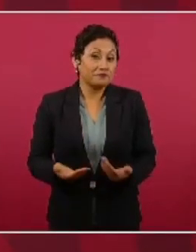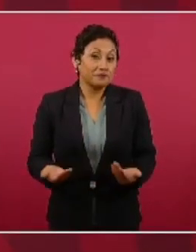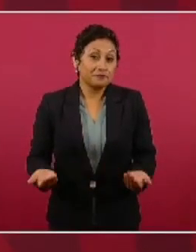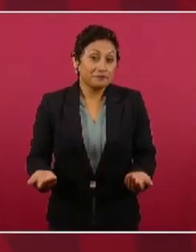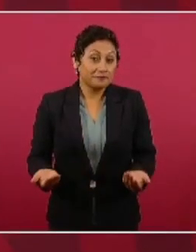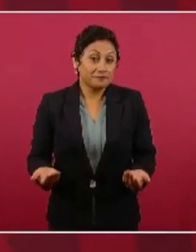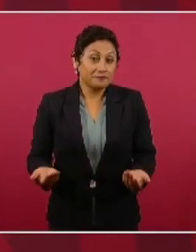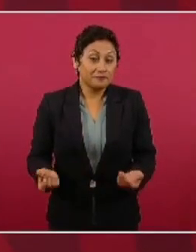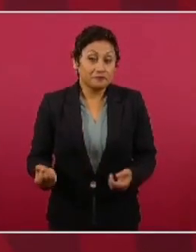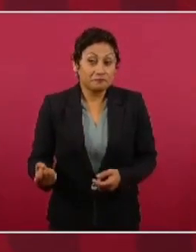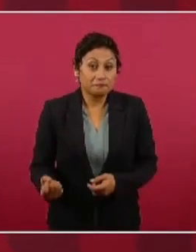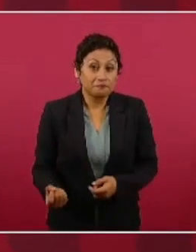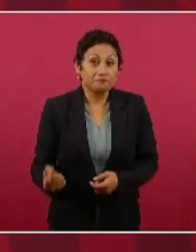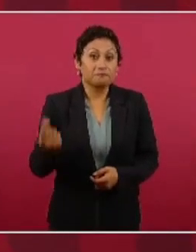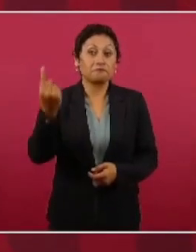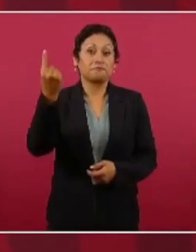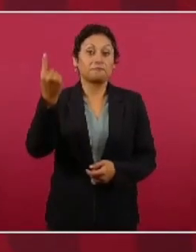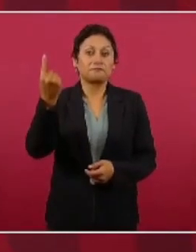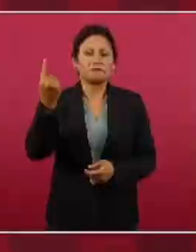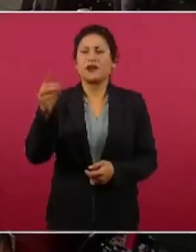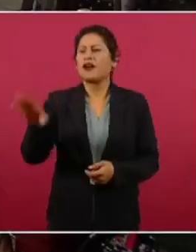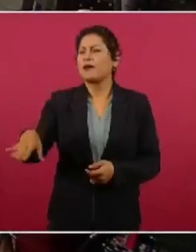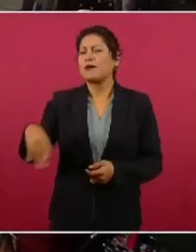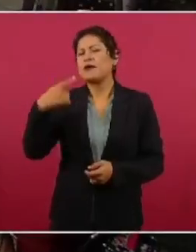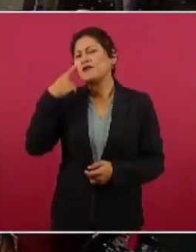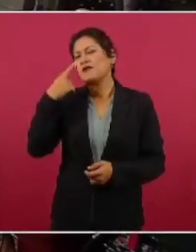darse cuenta, a ver, ¿por qué no la pones?